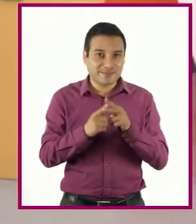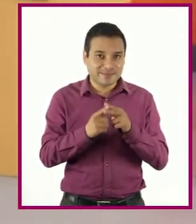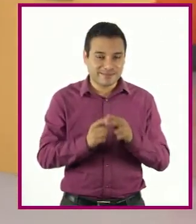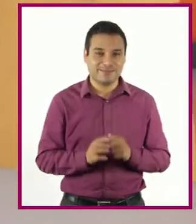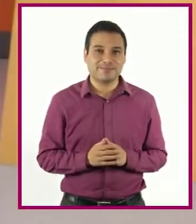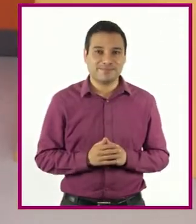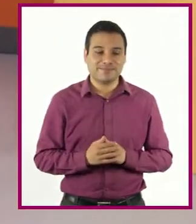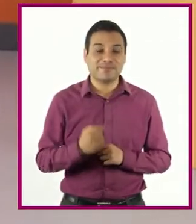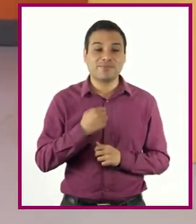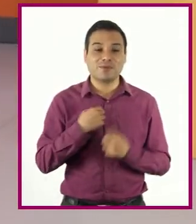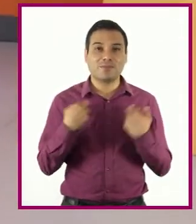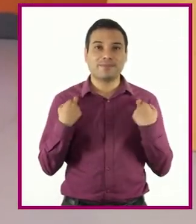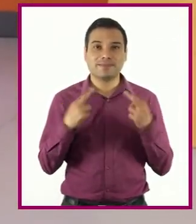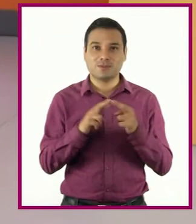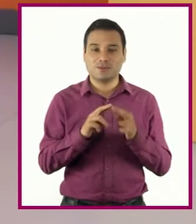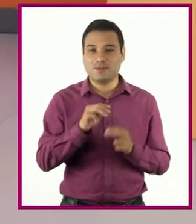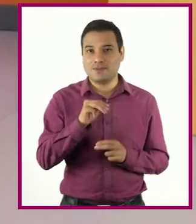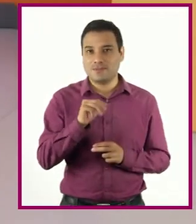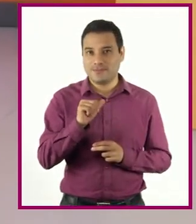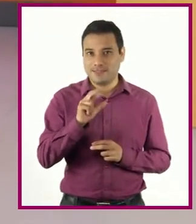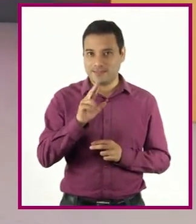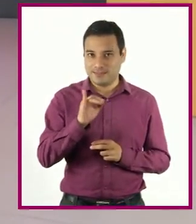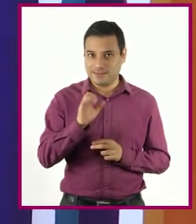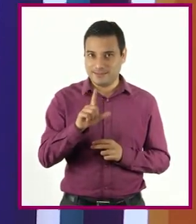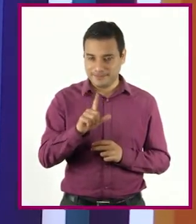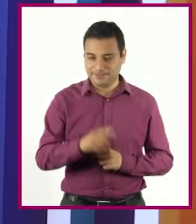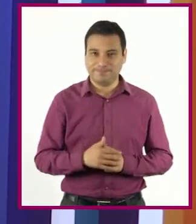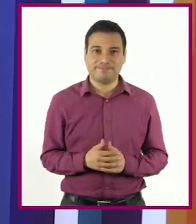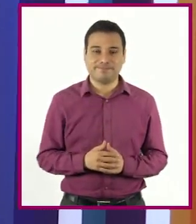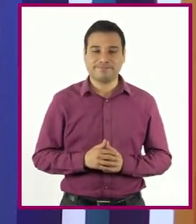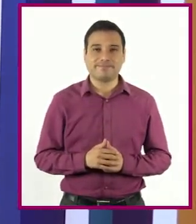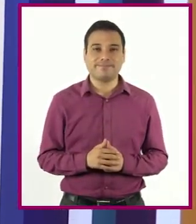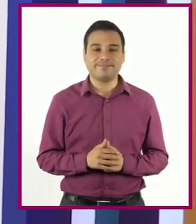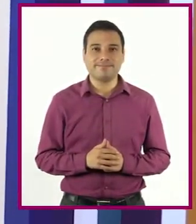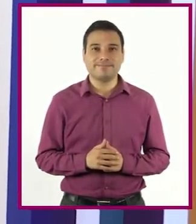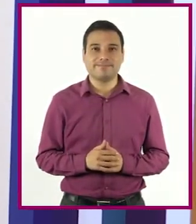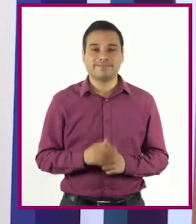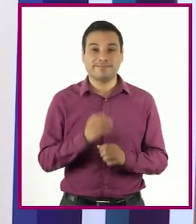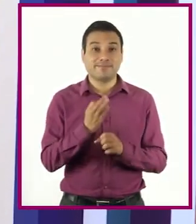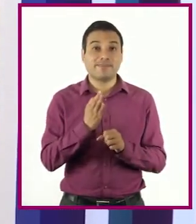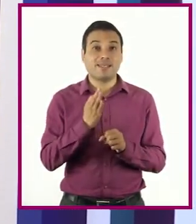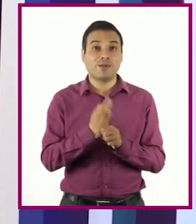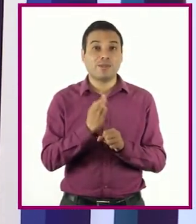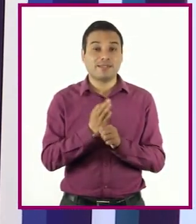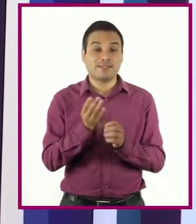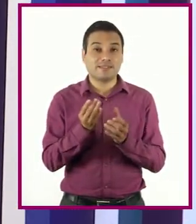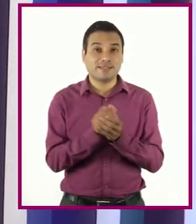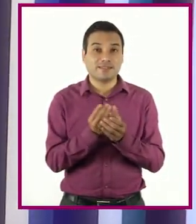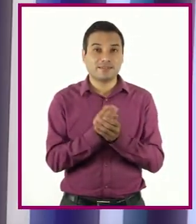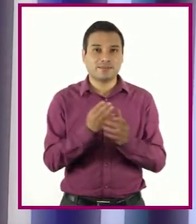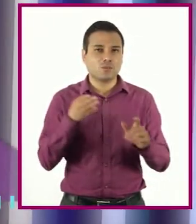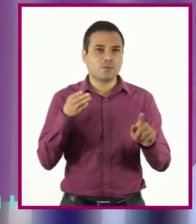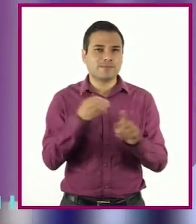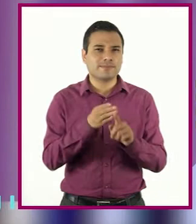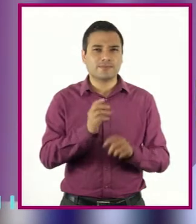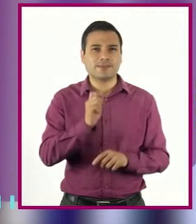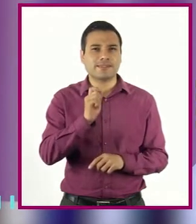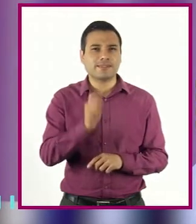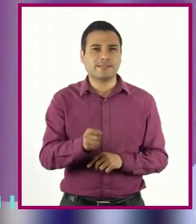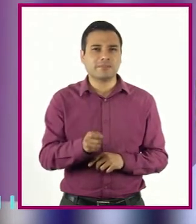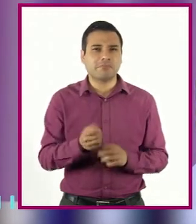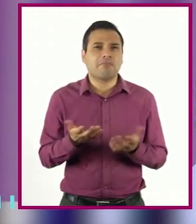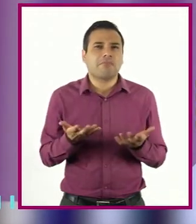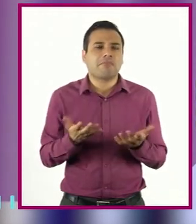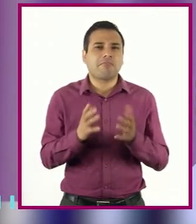matemáticas. Soy el profesor Marcial Rivera. En esta sesión se tiene como objetivo concebir a